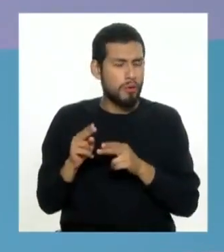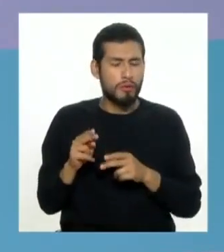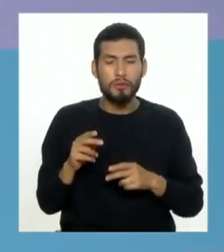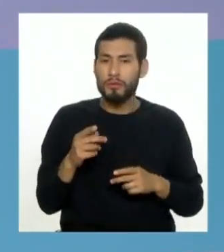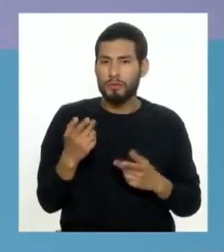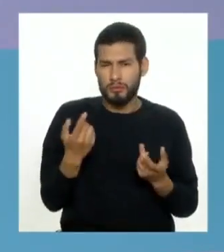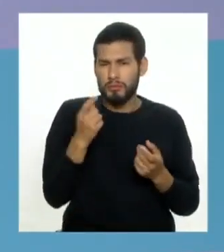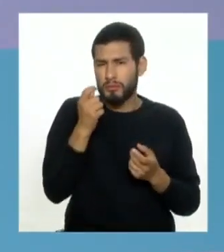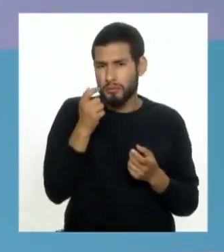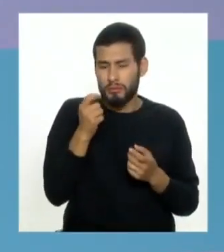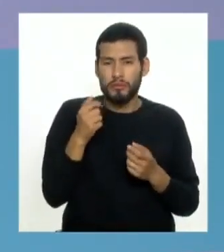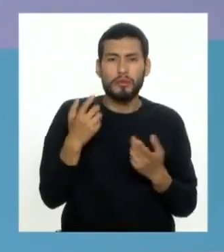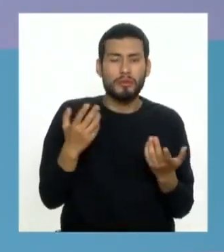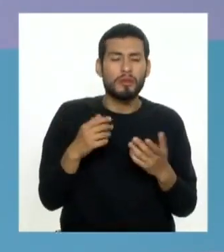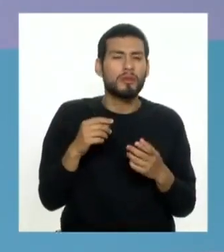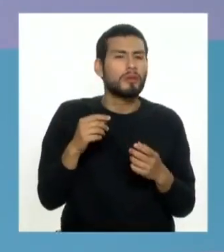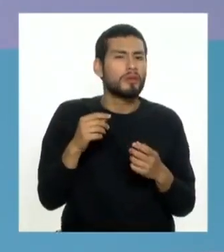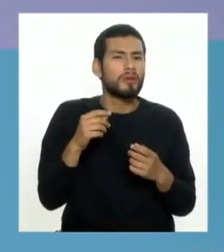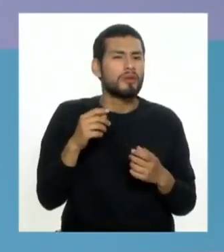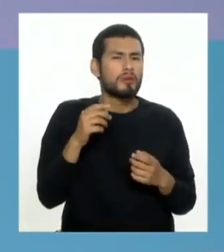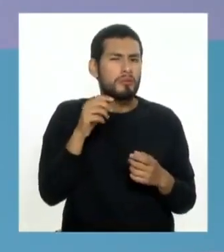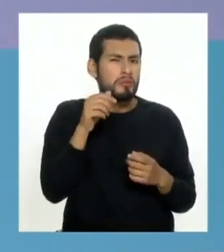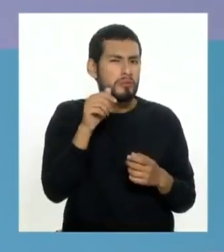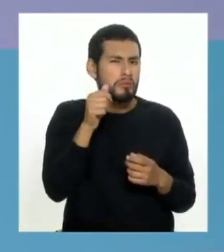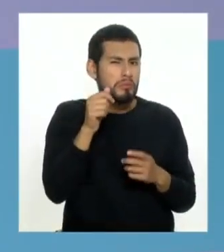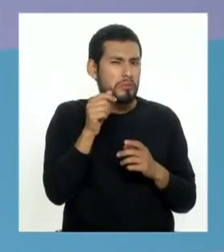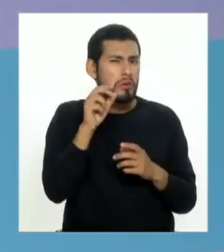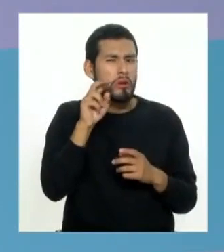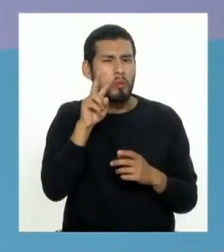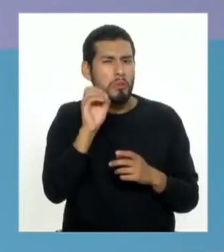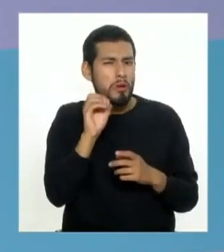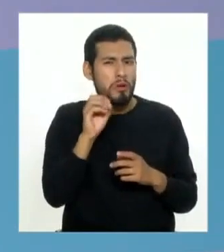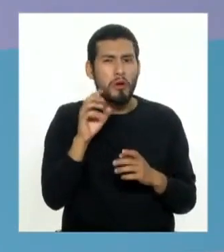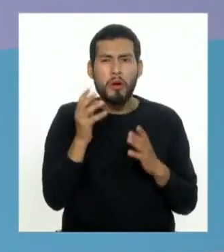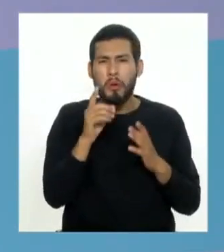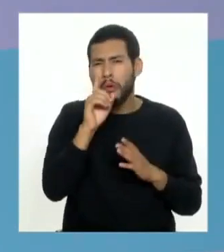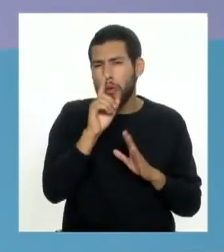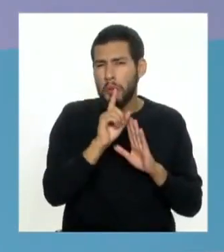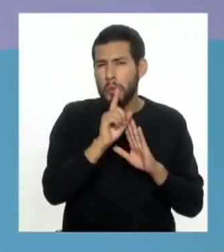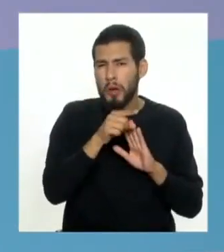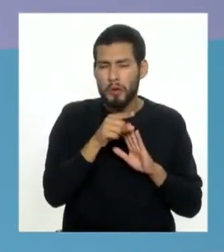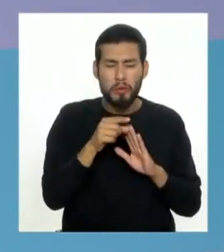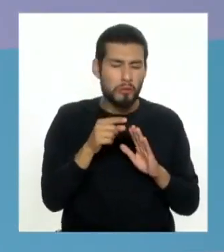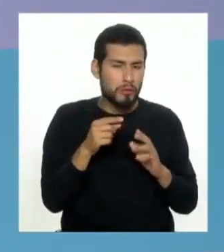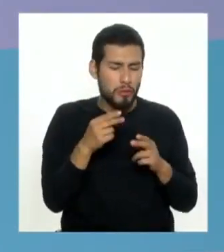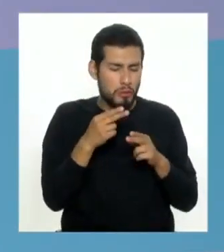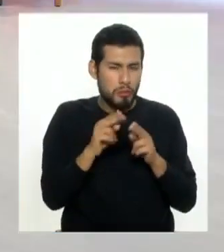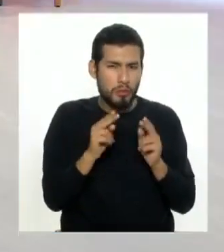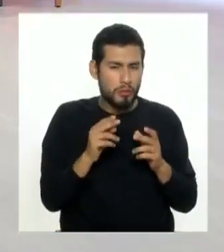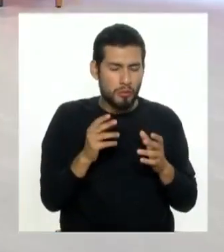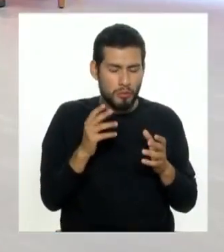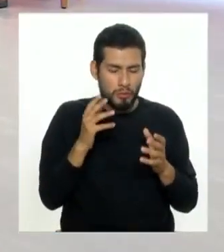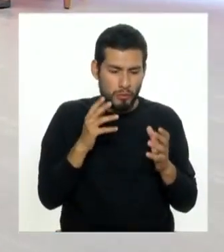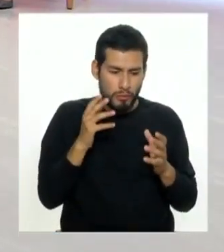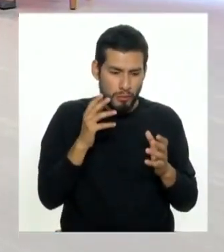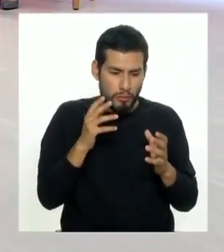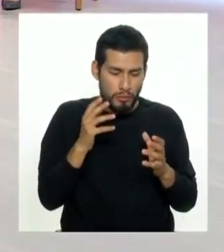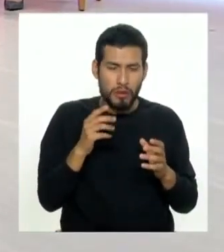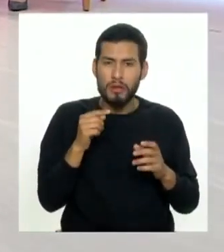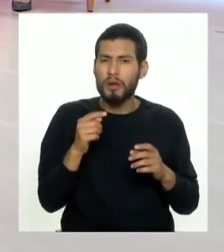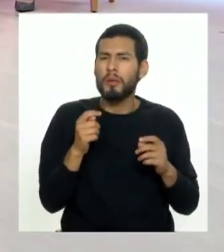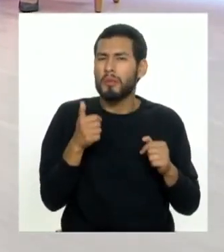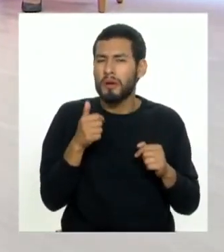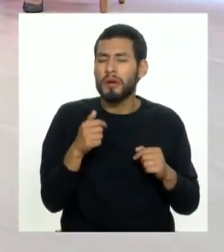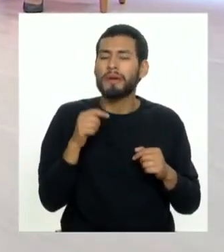Parecía un tic. Ya. Y que puede durar 10 segundos, 20 segundos, quizás un minuto, pero la persona no pierde la conciencia. Y eso se da en